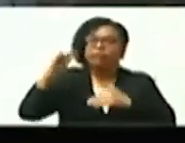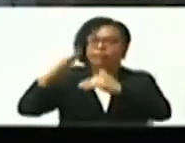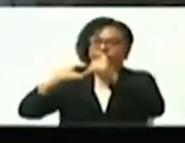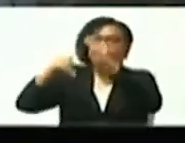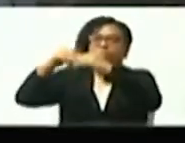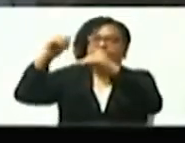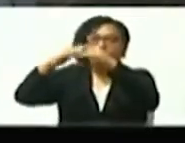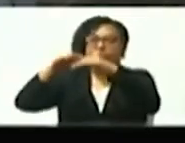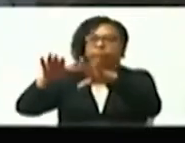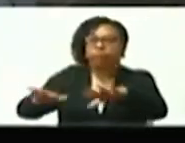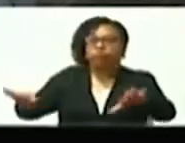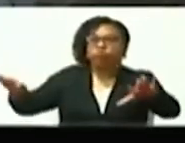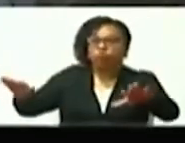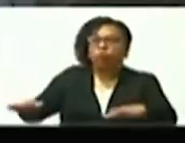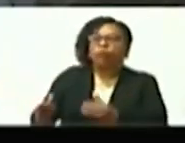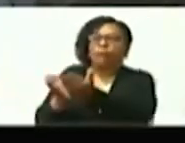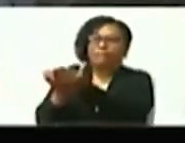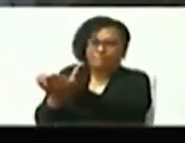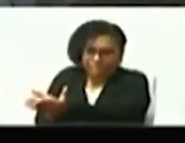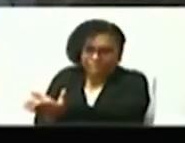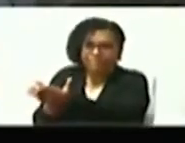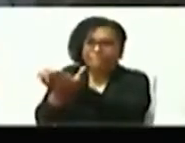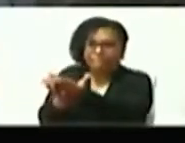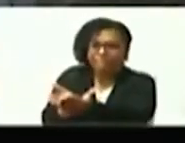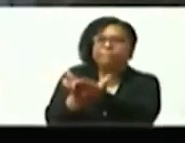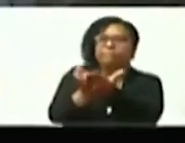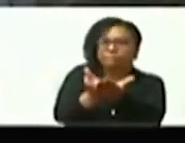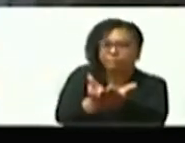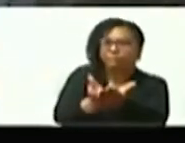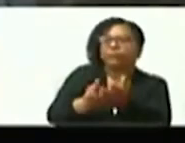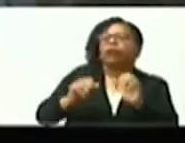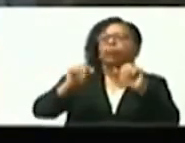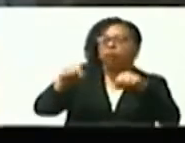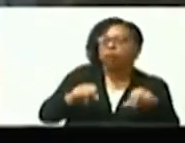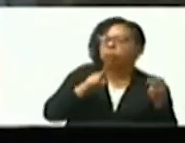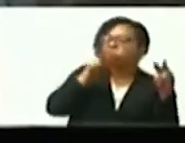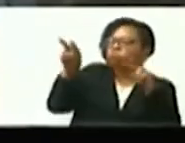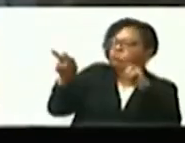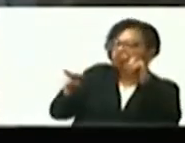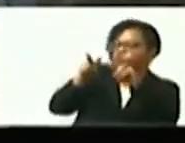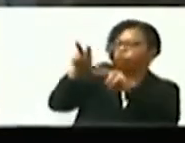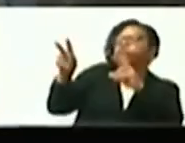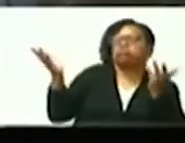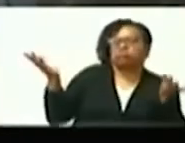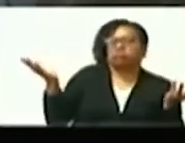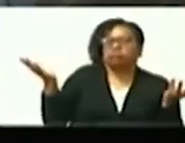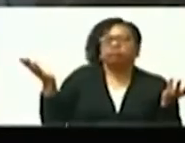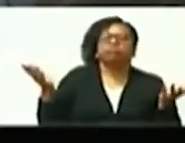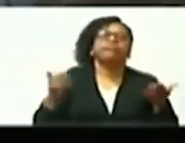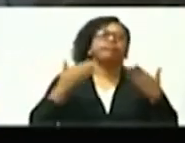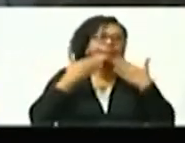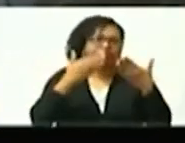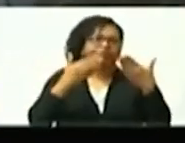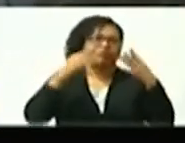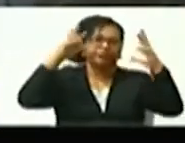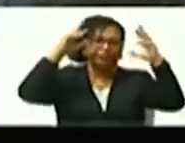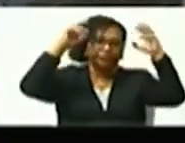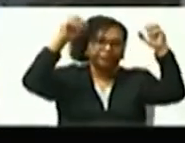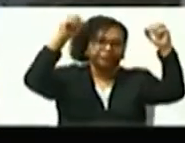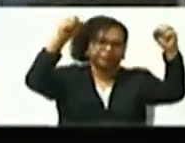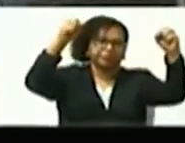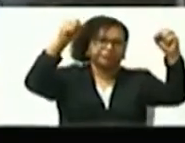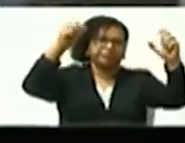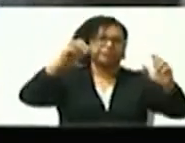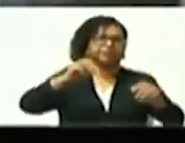país. Entonces yo quiero hacer ese llamado doble y esa reflexión. Muchas gracias, presidente, y apreciados colegas por su atención. Diputado